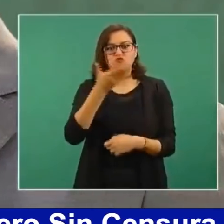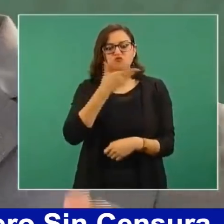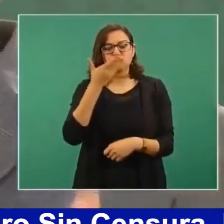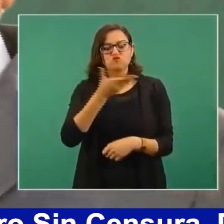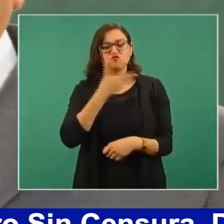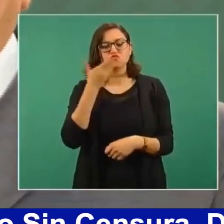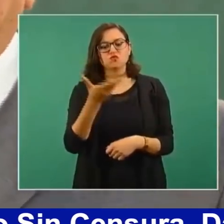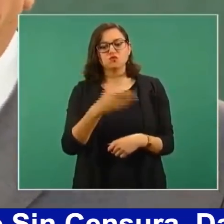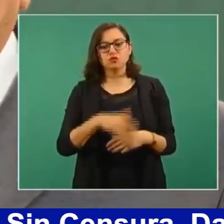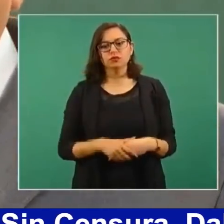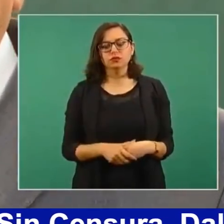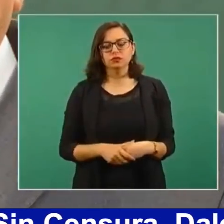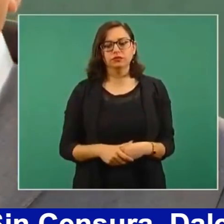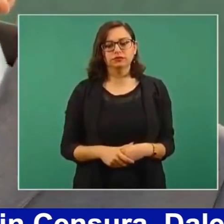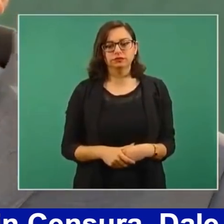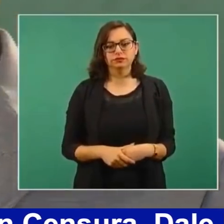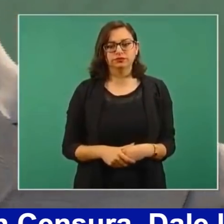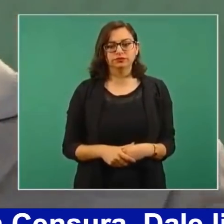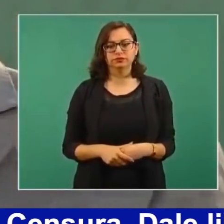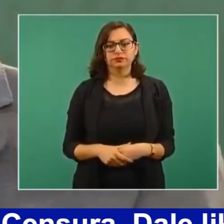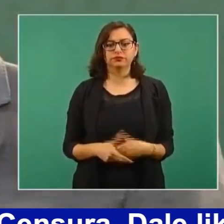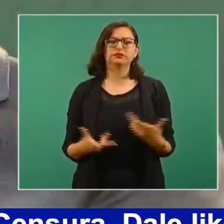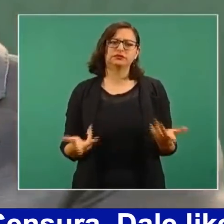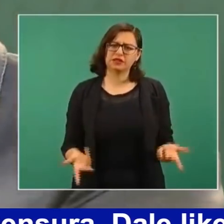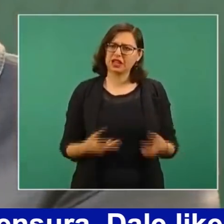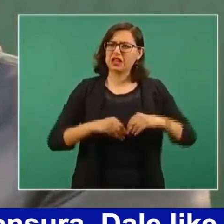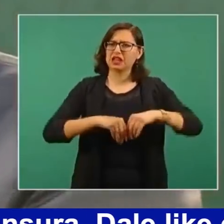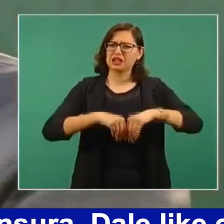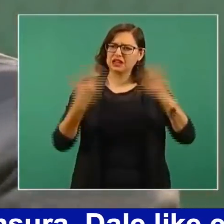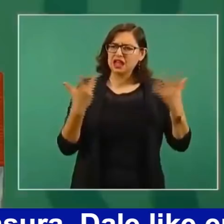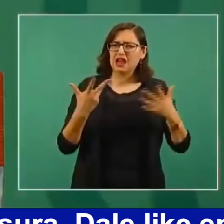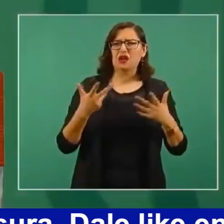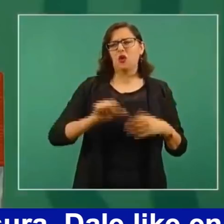Desde luego hay empresas españolas